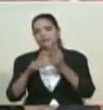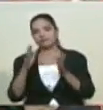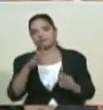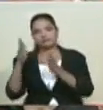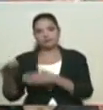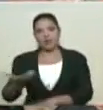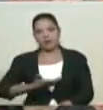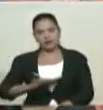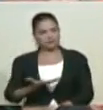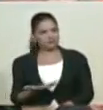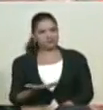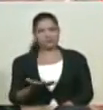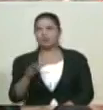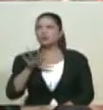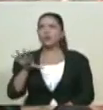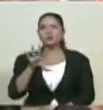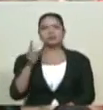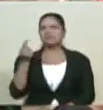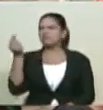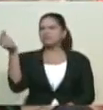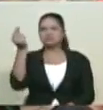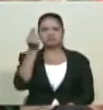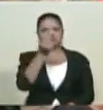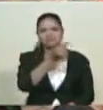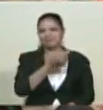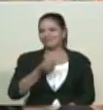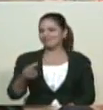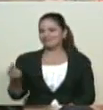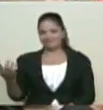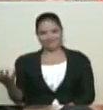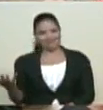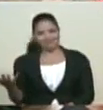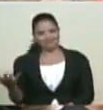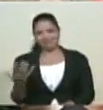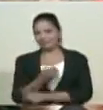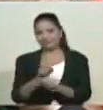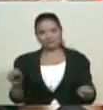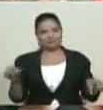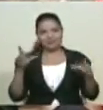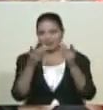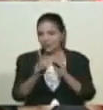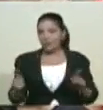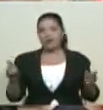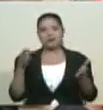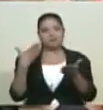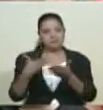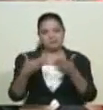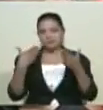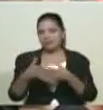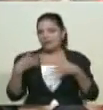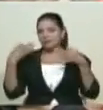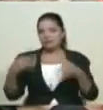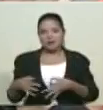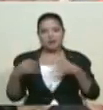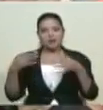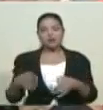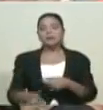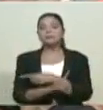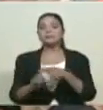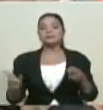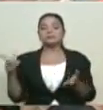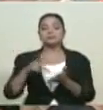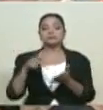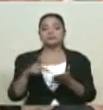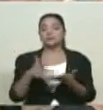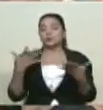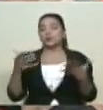es ¿dónde? ¿En qué parte del mundo se puede ver un ejercicio democrático constante, continuo, pero además con una gran